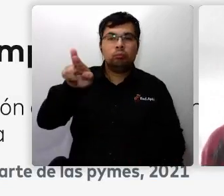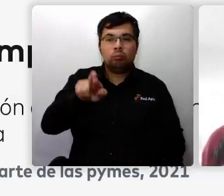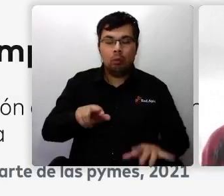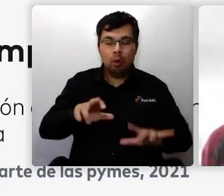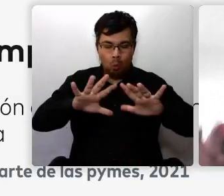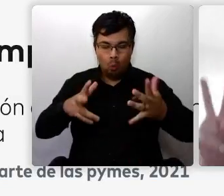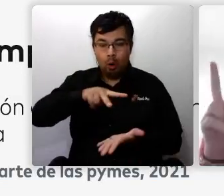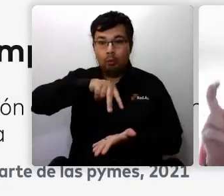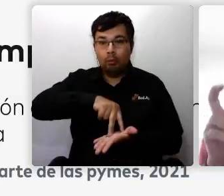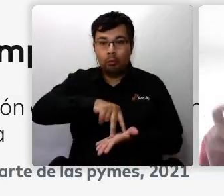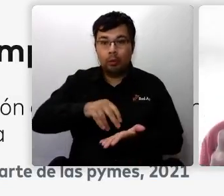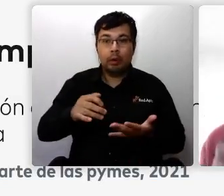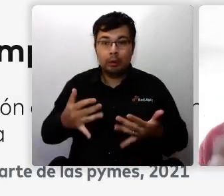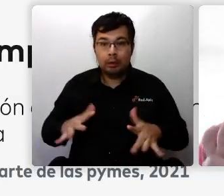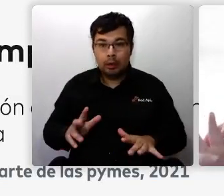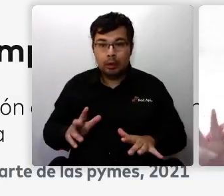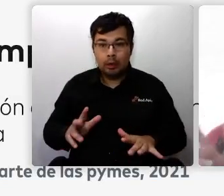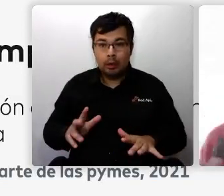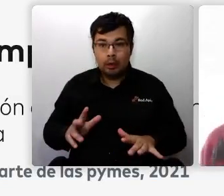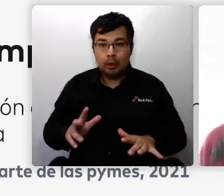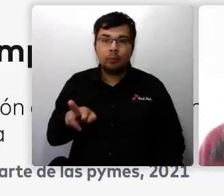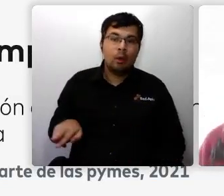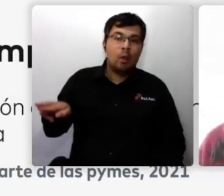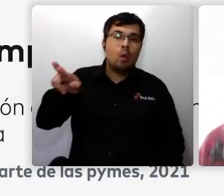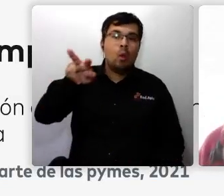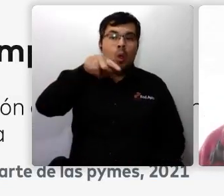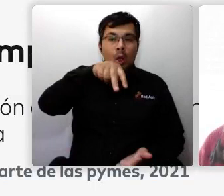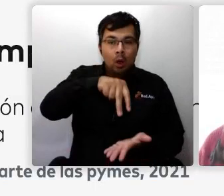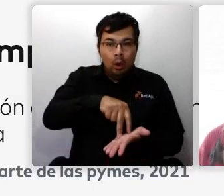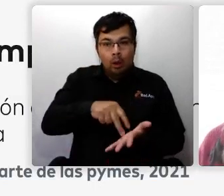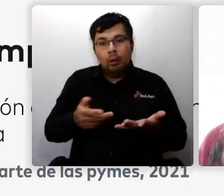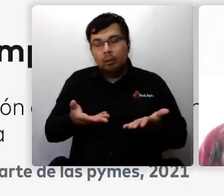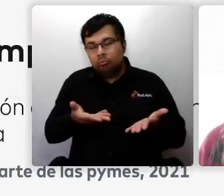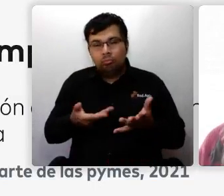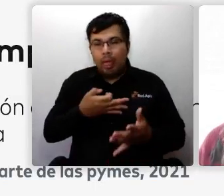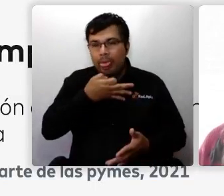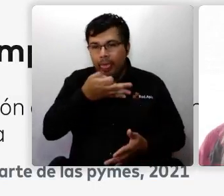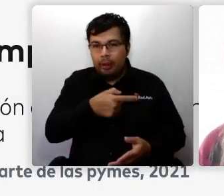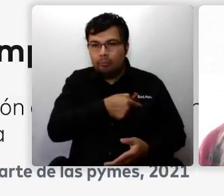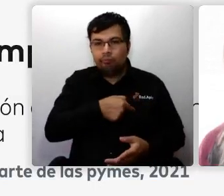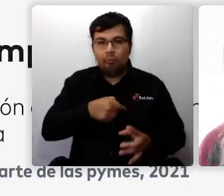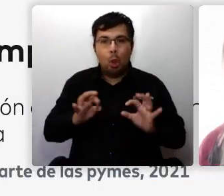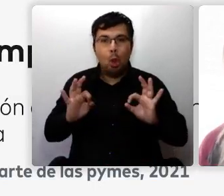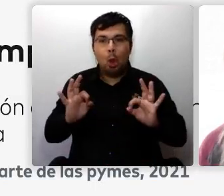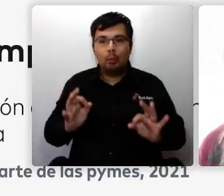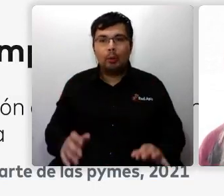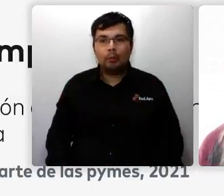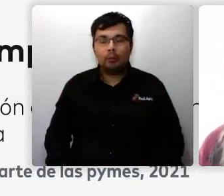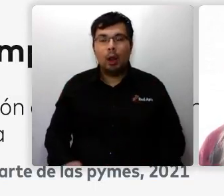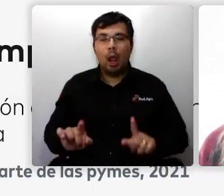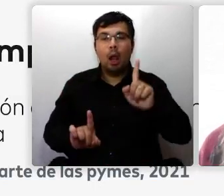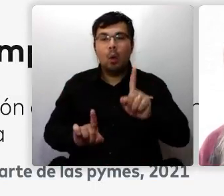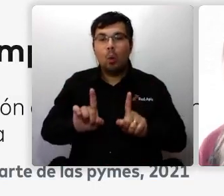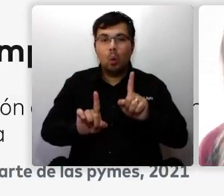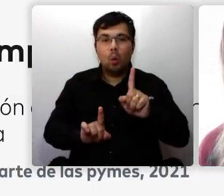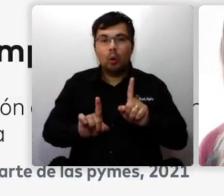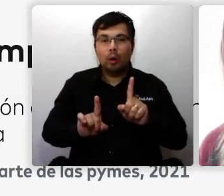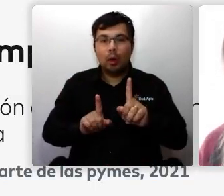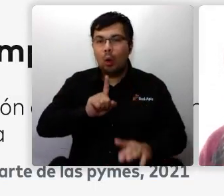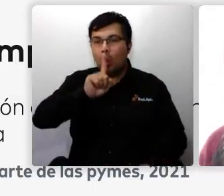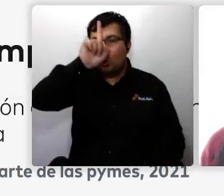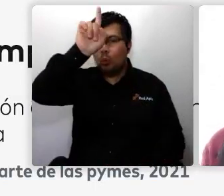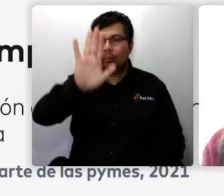estamos volviendo a lo que llamamos como la normal, hay comportamientos que quedaron digitales y definitivamente